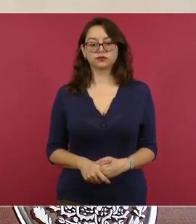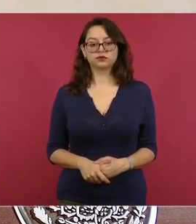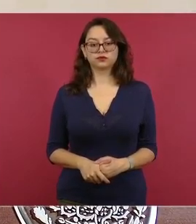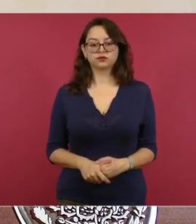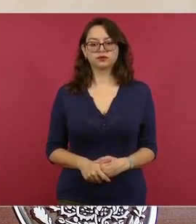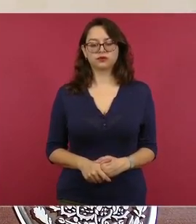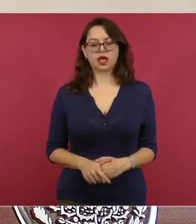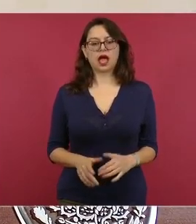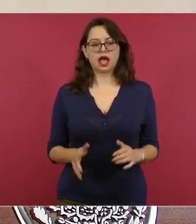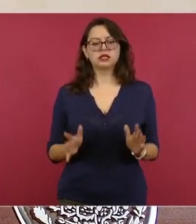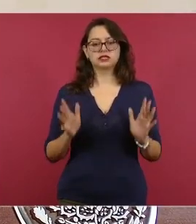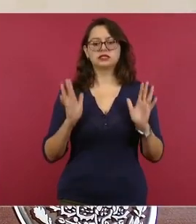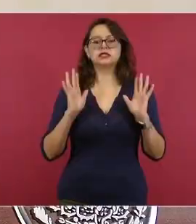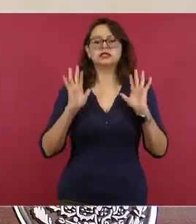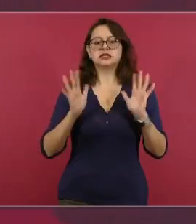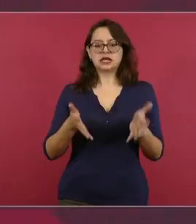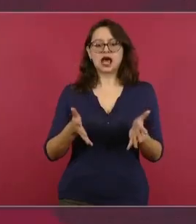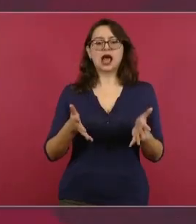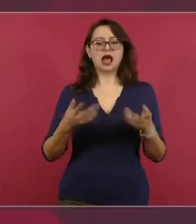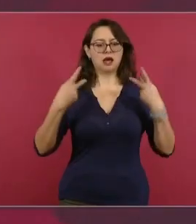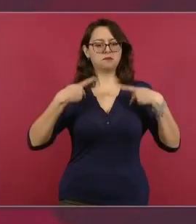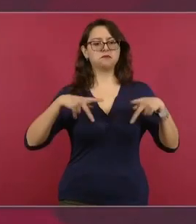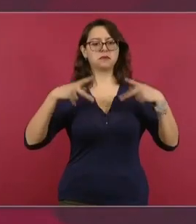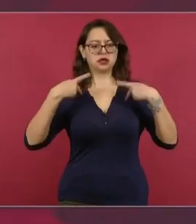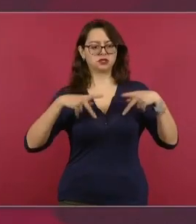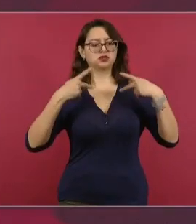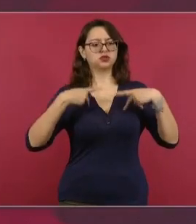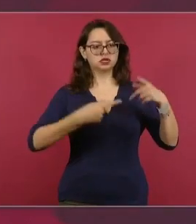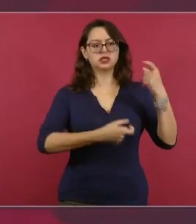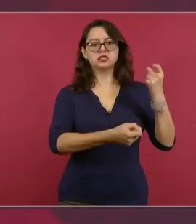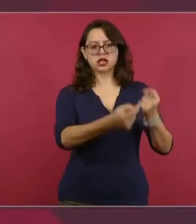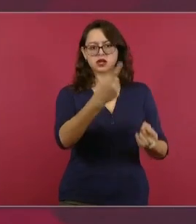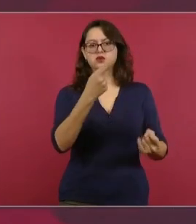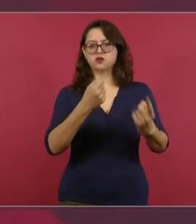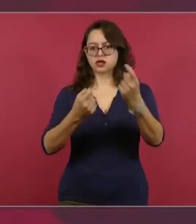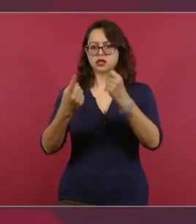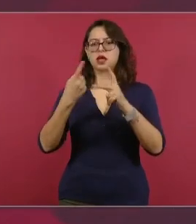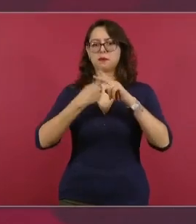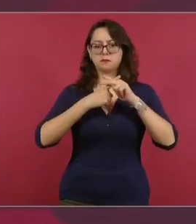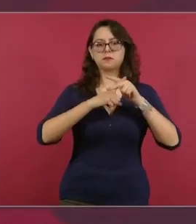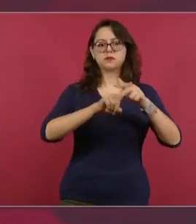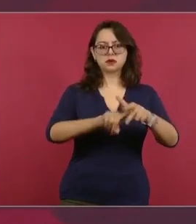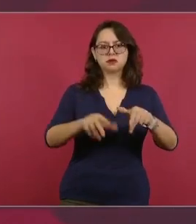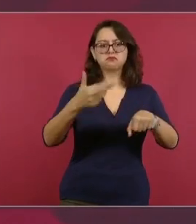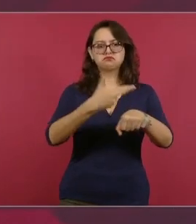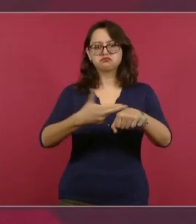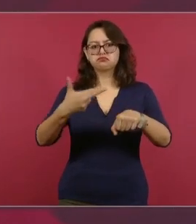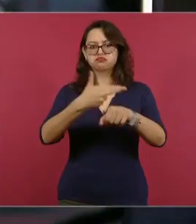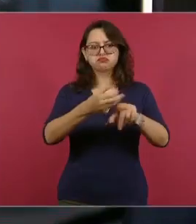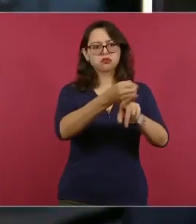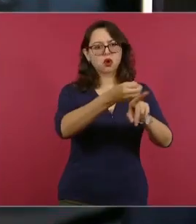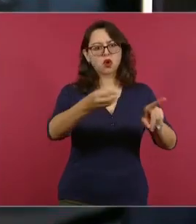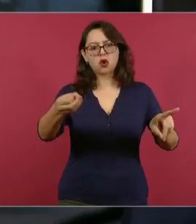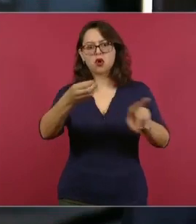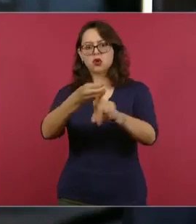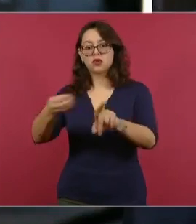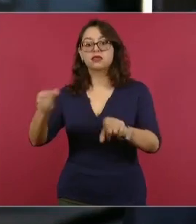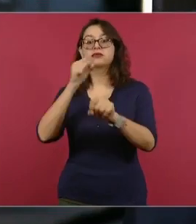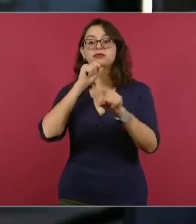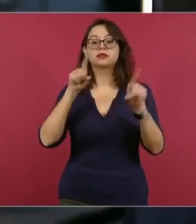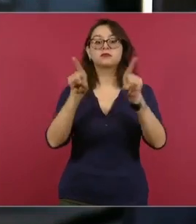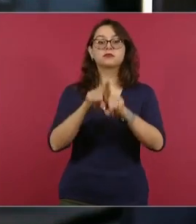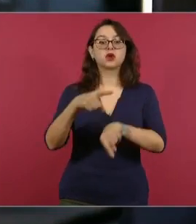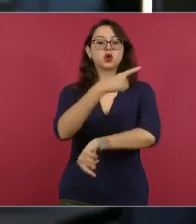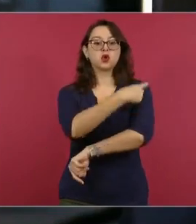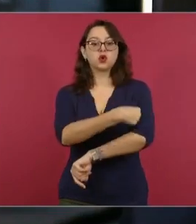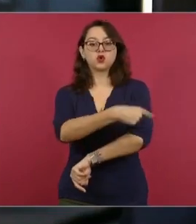de buena fe, muchos ciudadanos. La Cruz Roja, sí recomendamos que sea